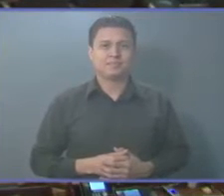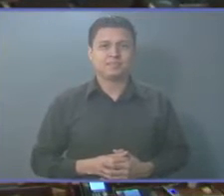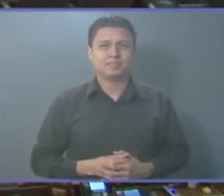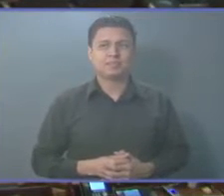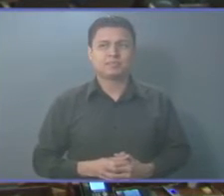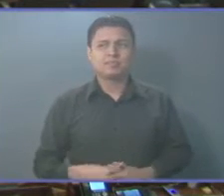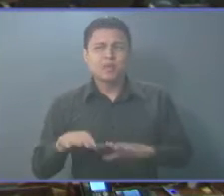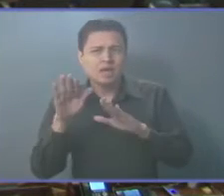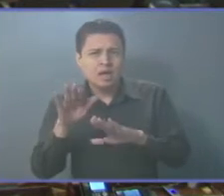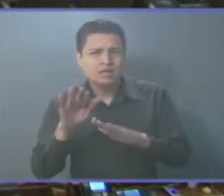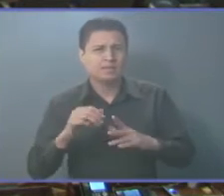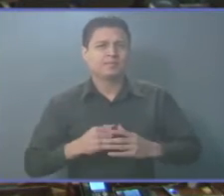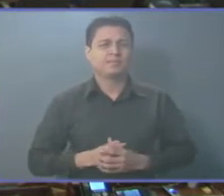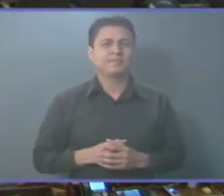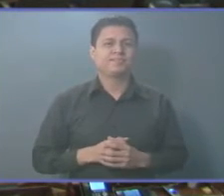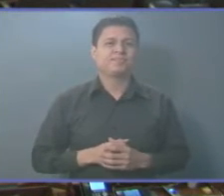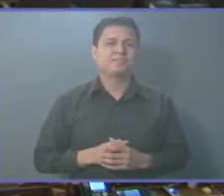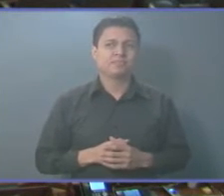Muchas gracias.